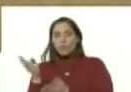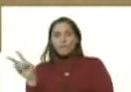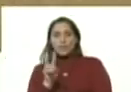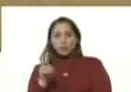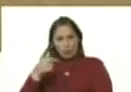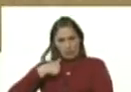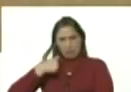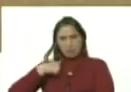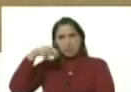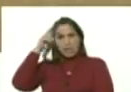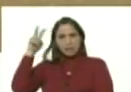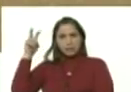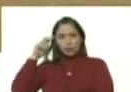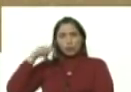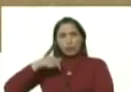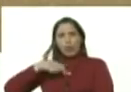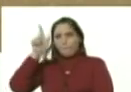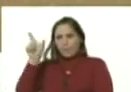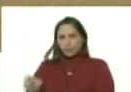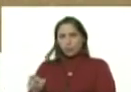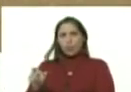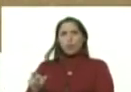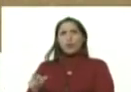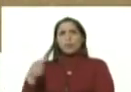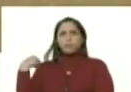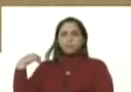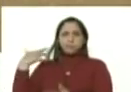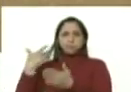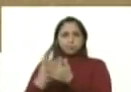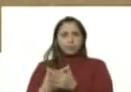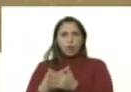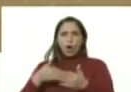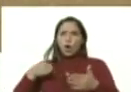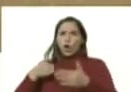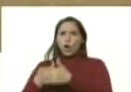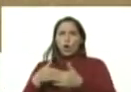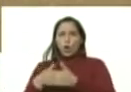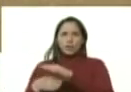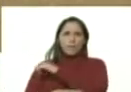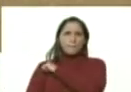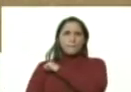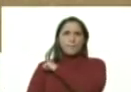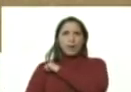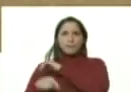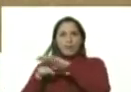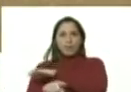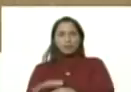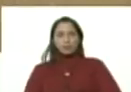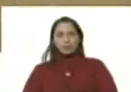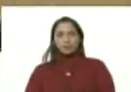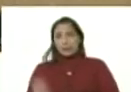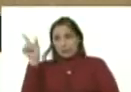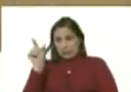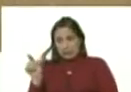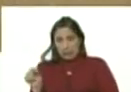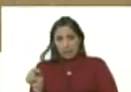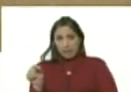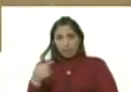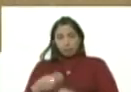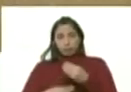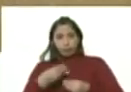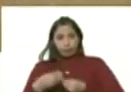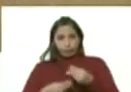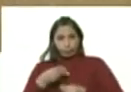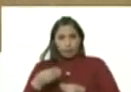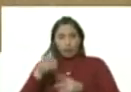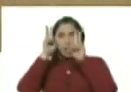persona con mucha trayectoria, un gran luchador contra la mafia, lo interno de Italia. Lograron